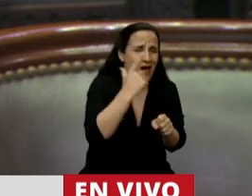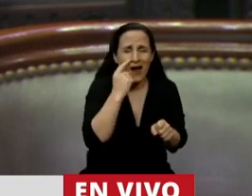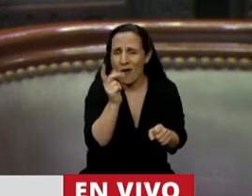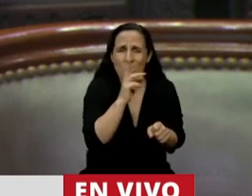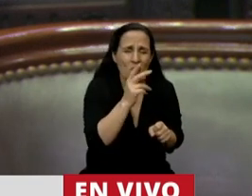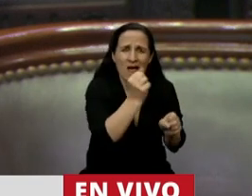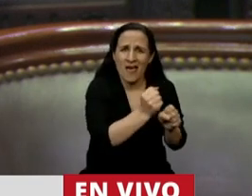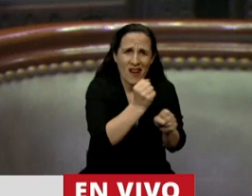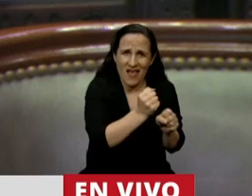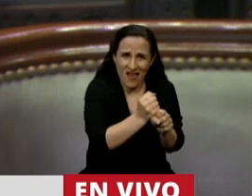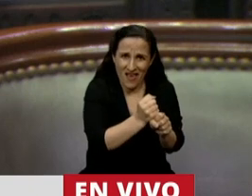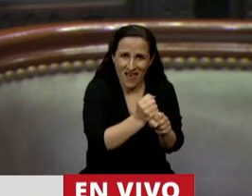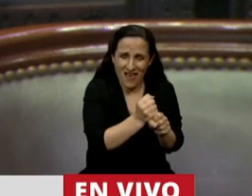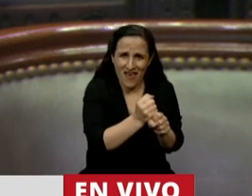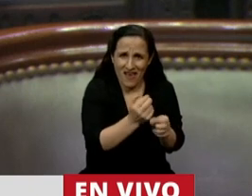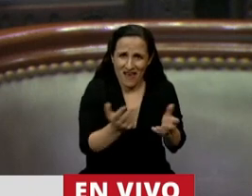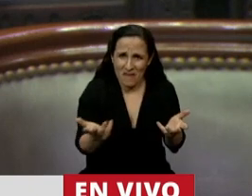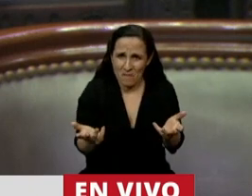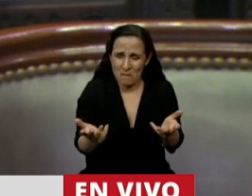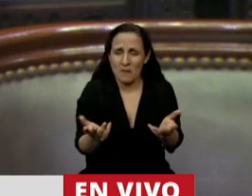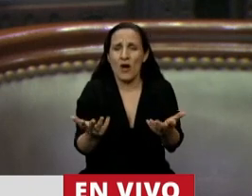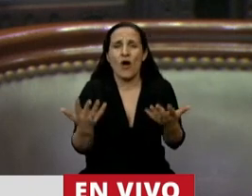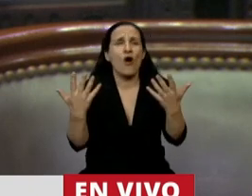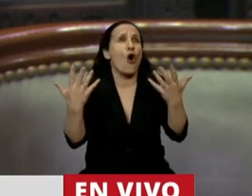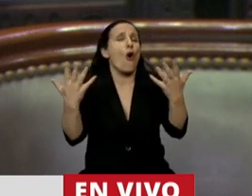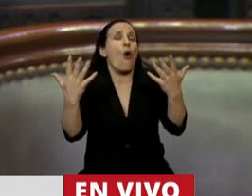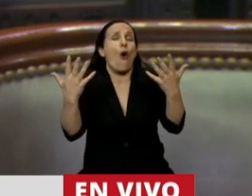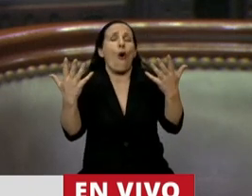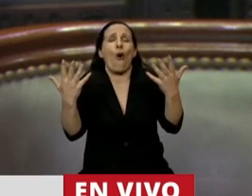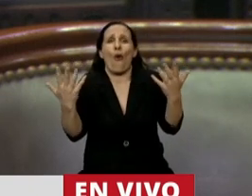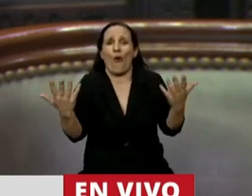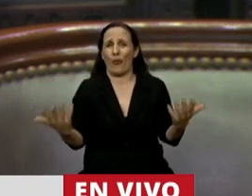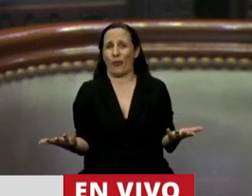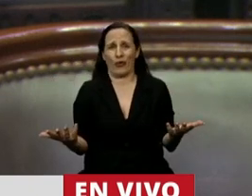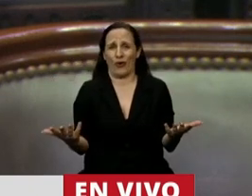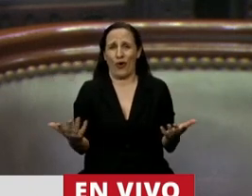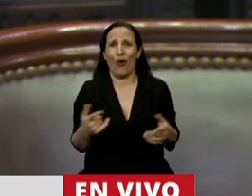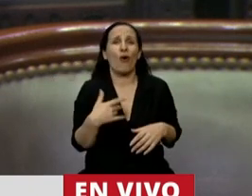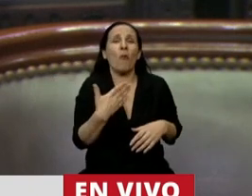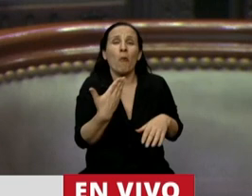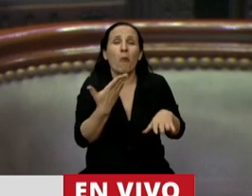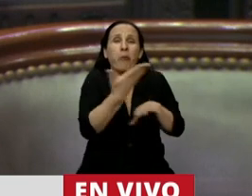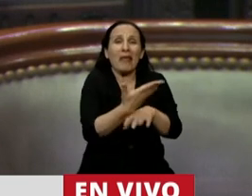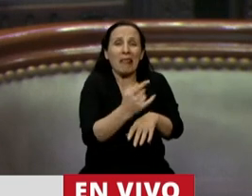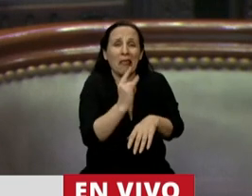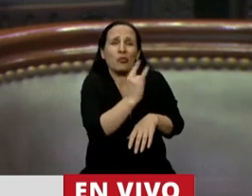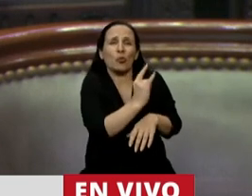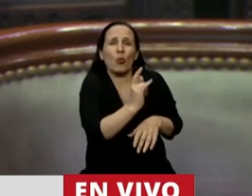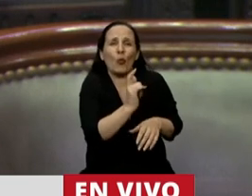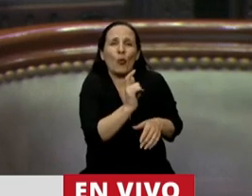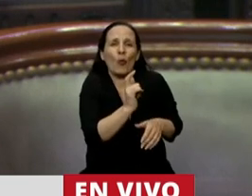trabajadoras? Está claro que a los únicos a los que se les puede pedir este aporte